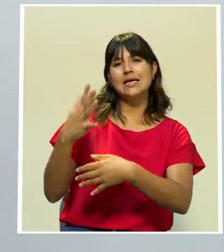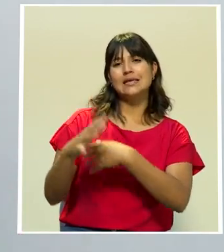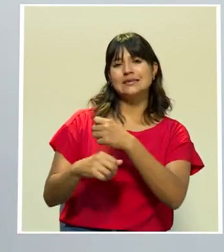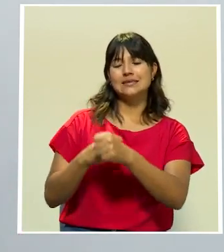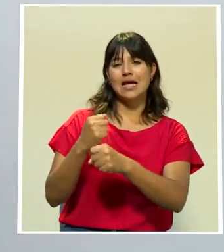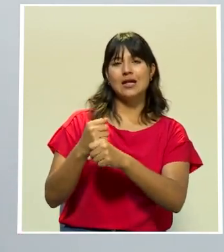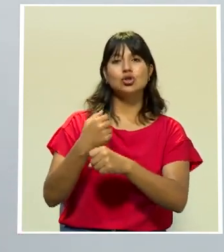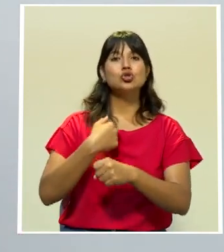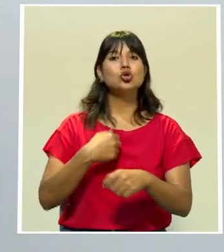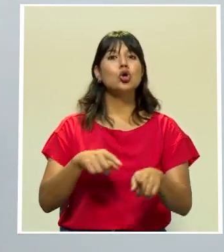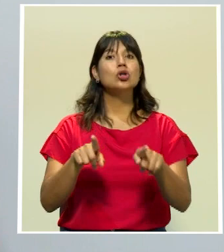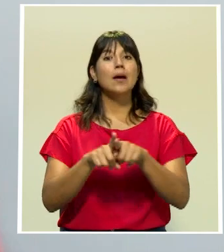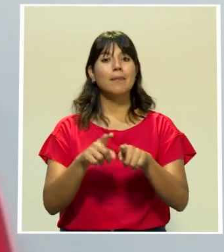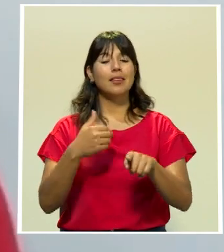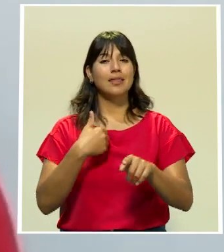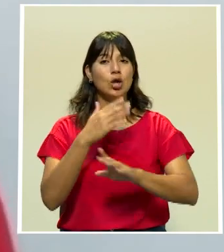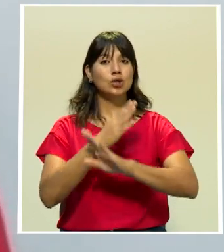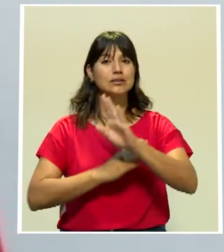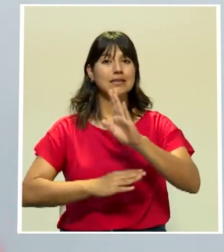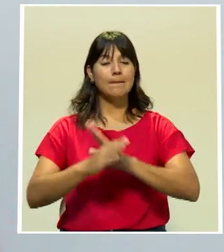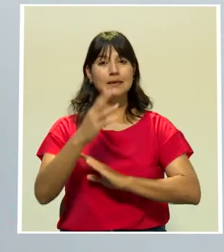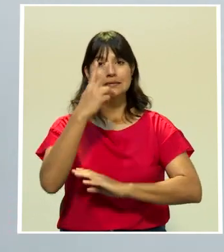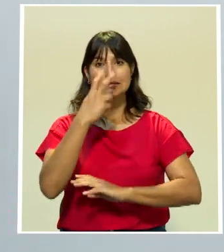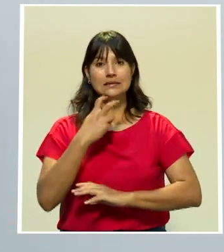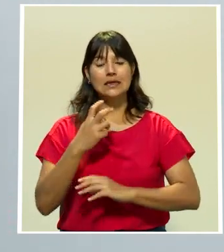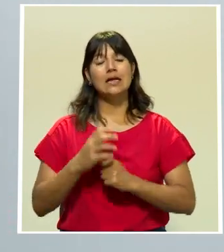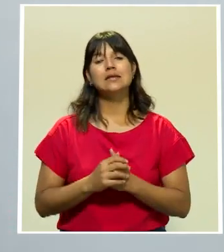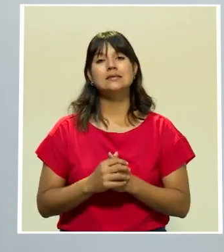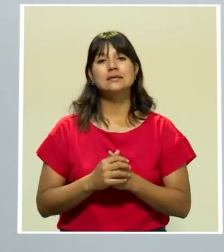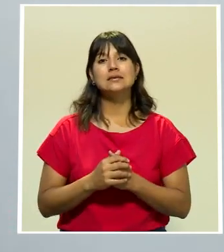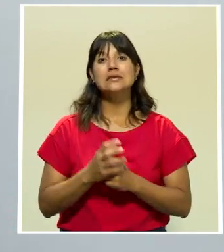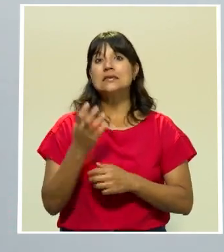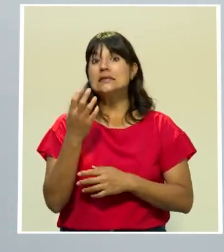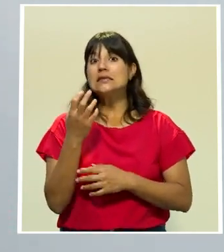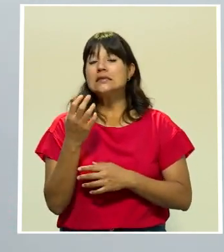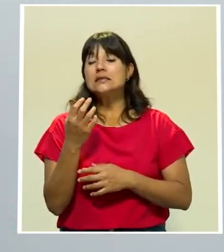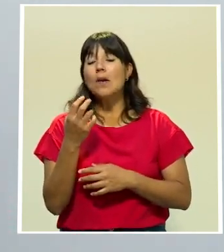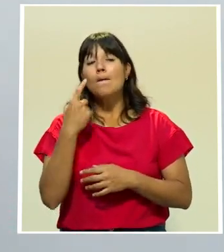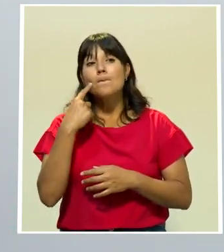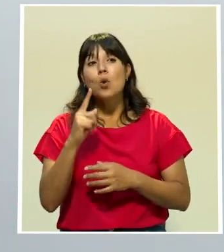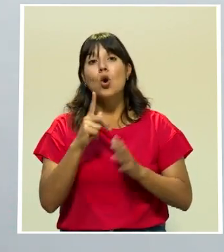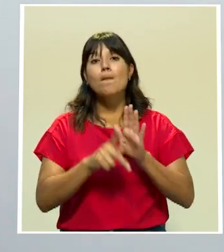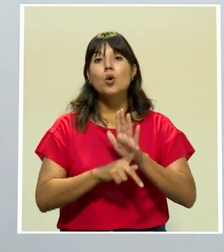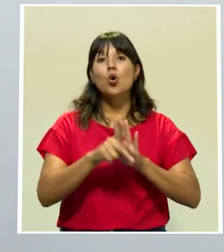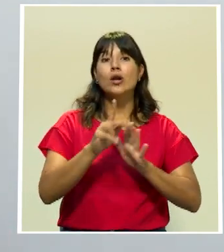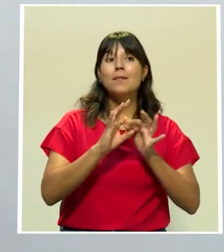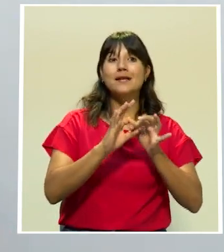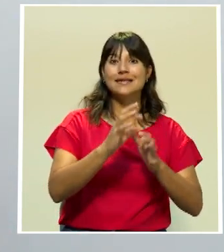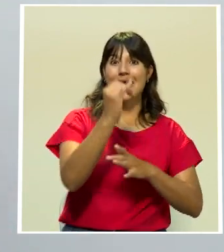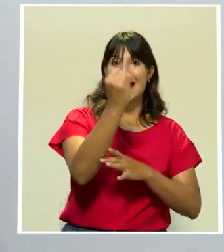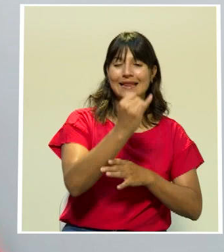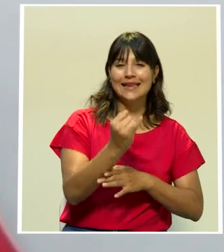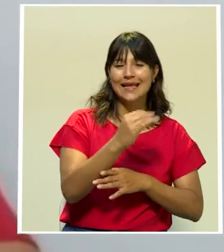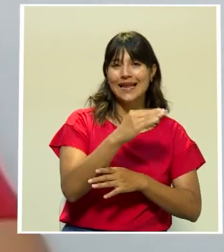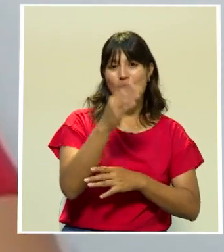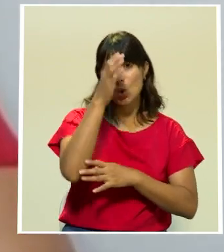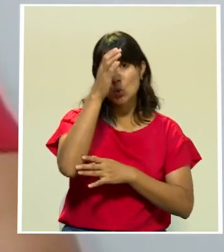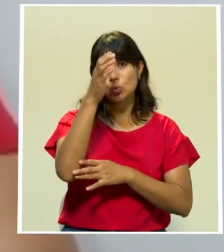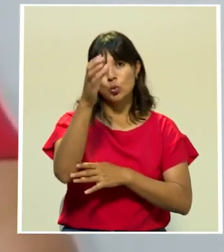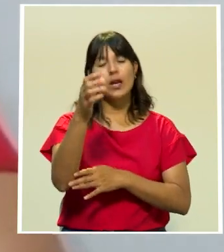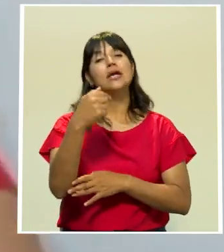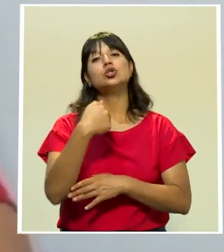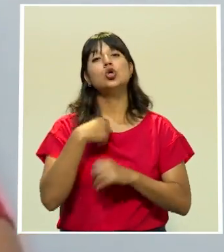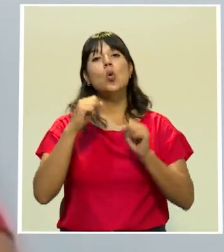soy una persona con discapacidad visual. Si no hubiese sido por los programas artísticos y culturales a los cuales